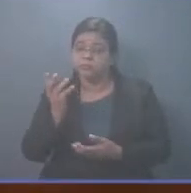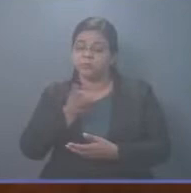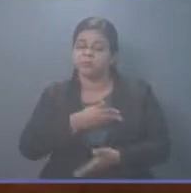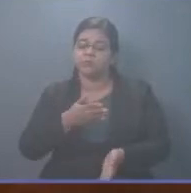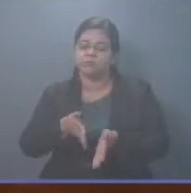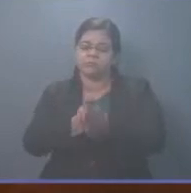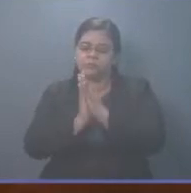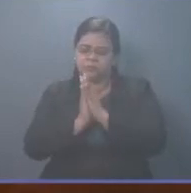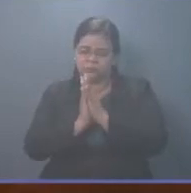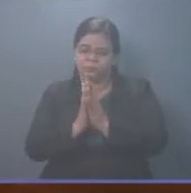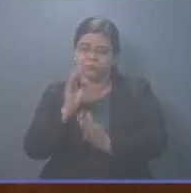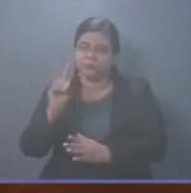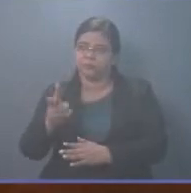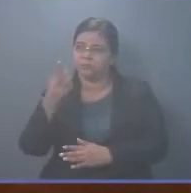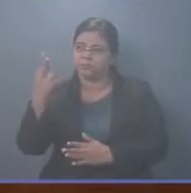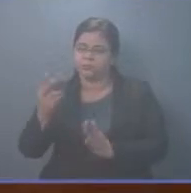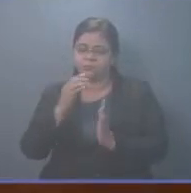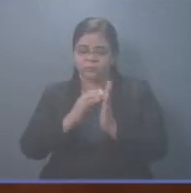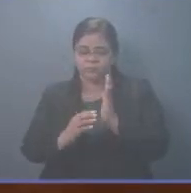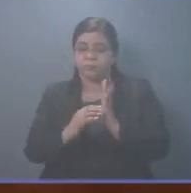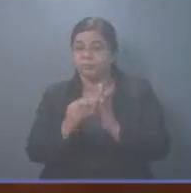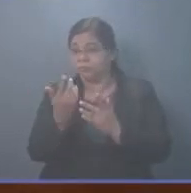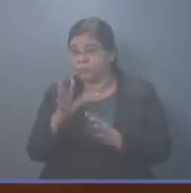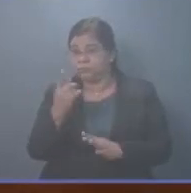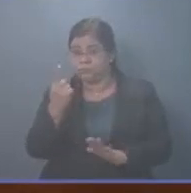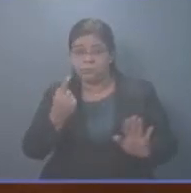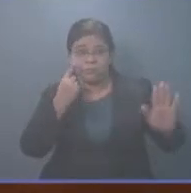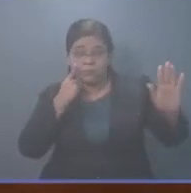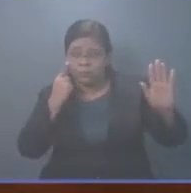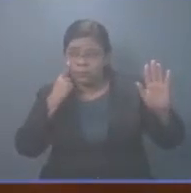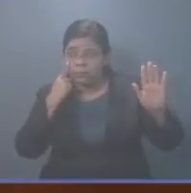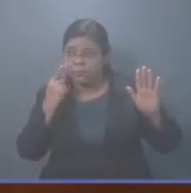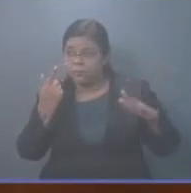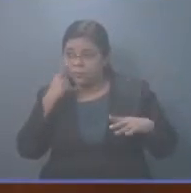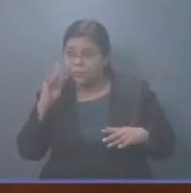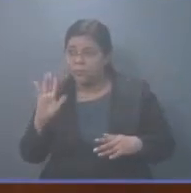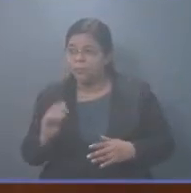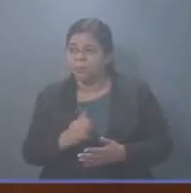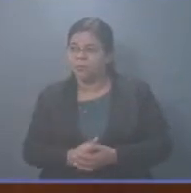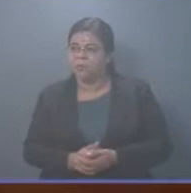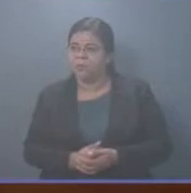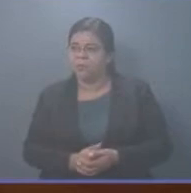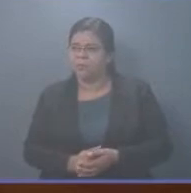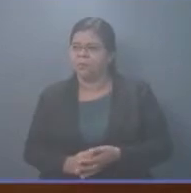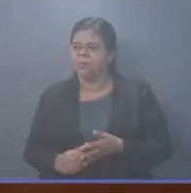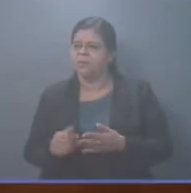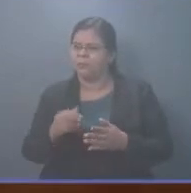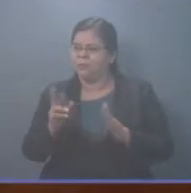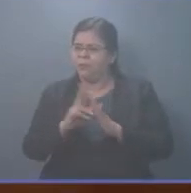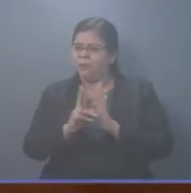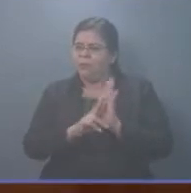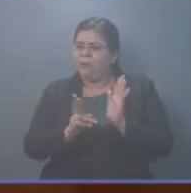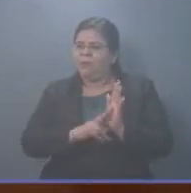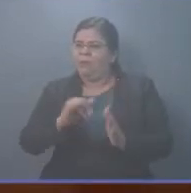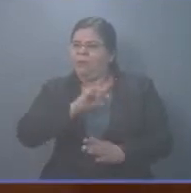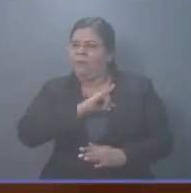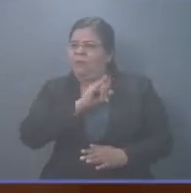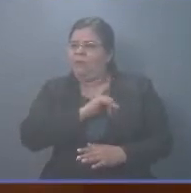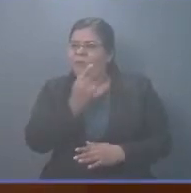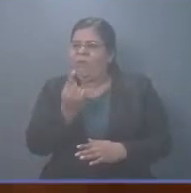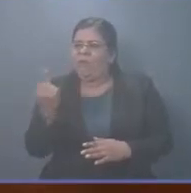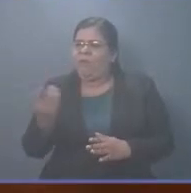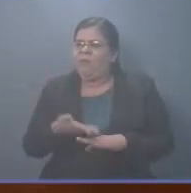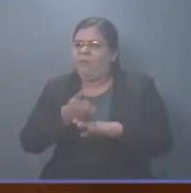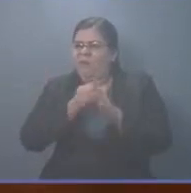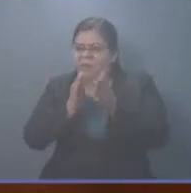en el segundo inciso a fin de que los testigos que se dejaron para poder comprobar los elementos de la identidad de la persona solicitante